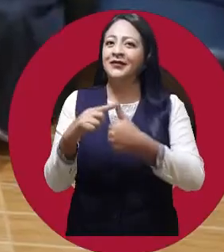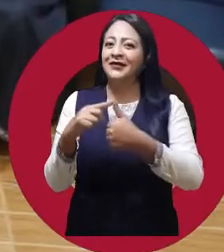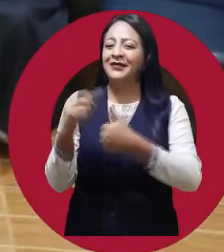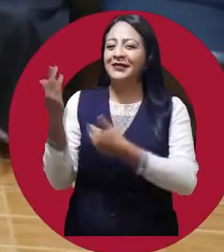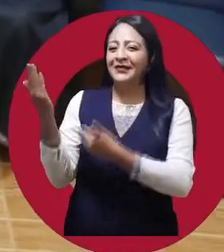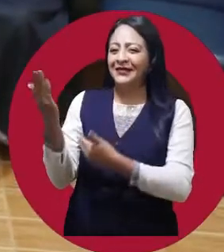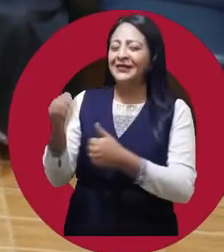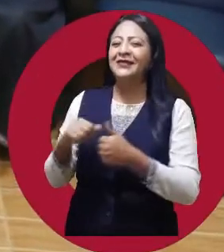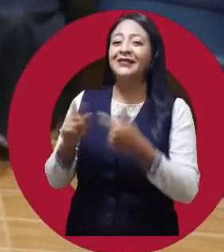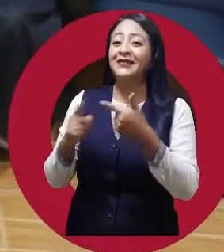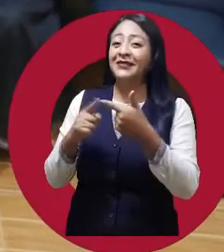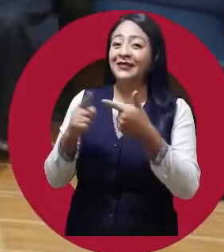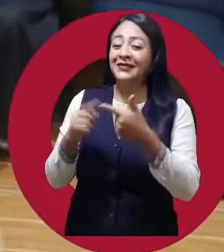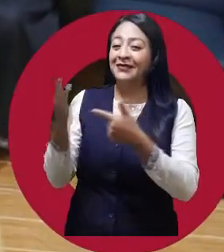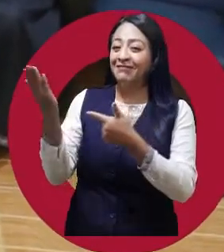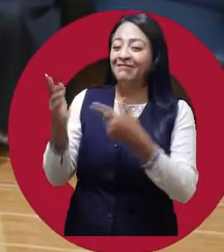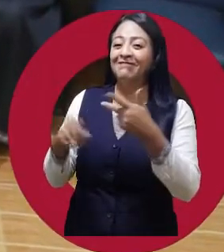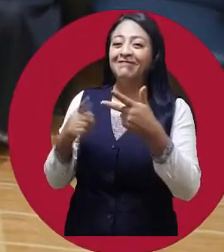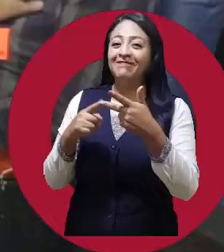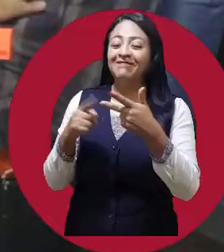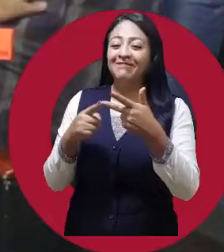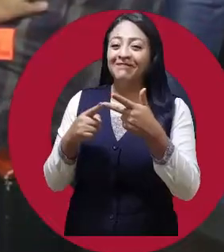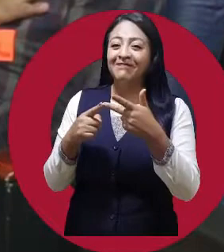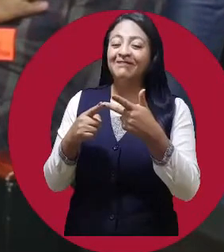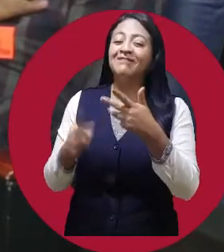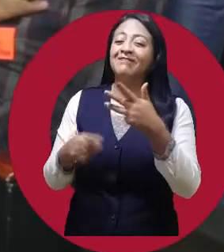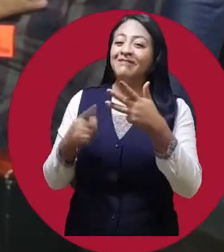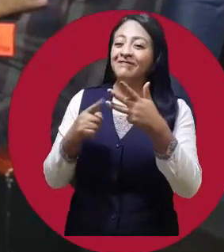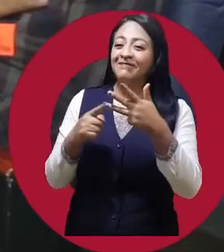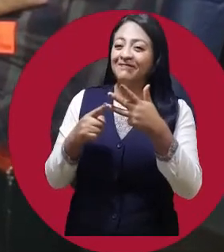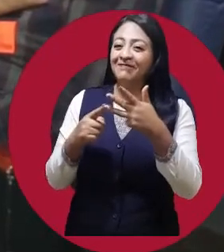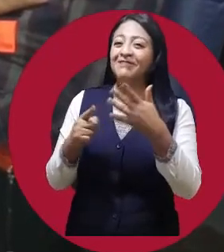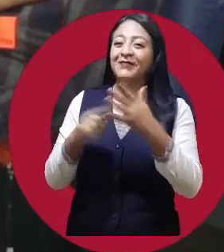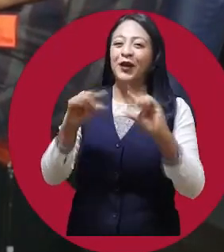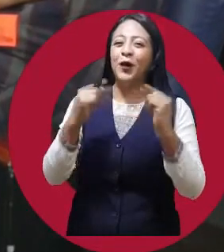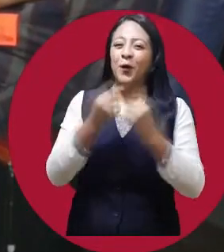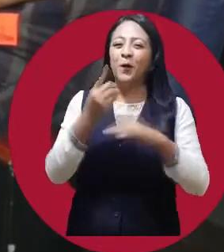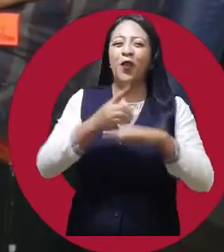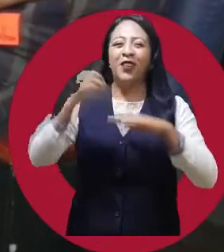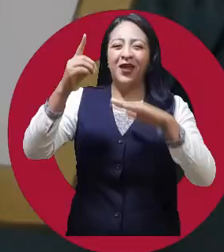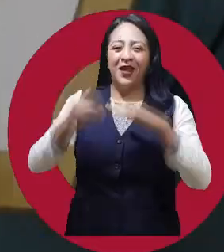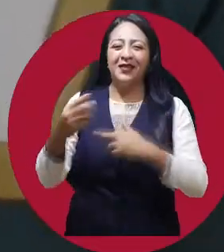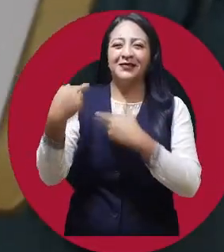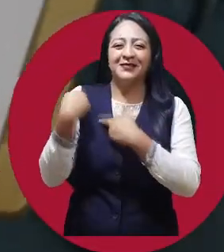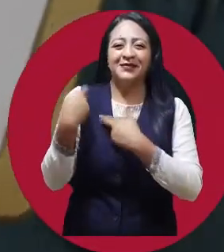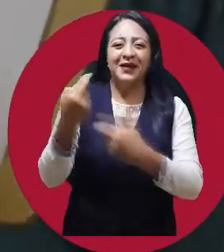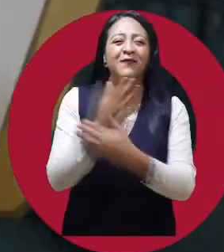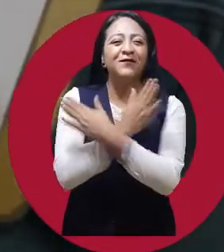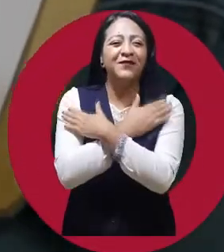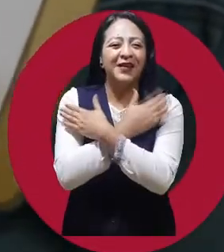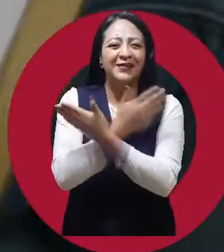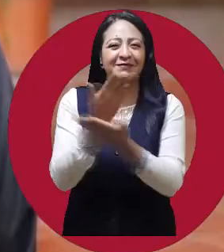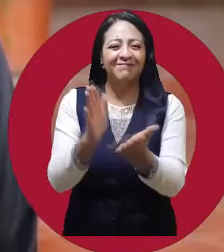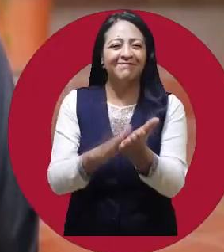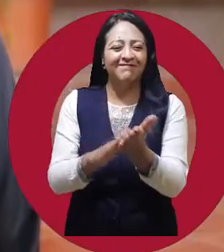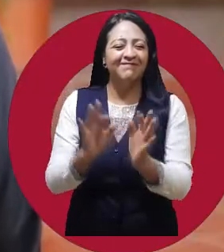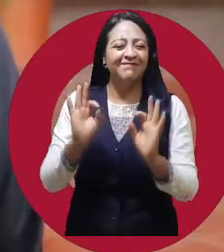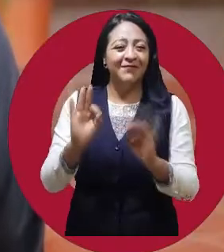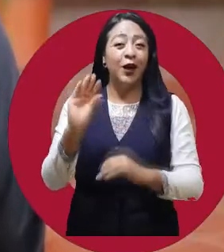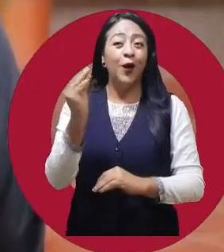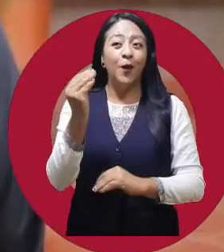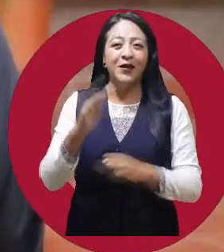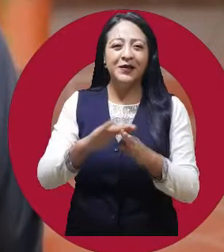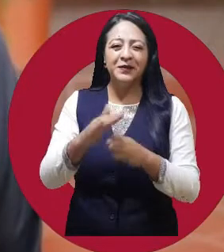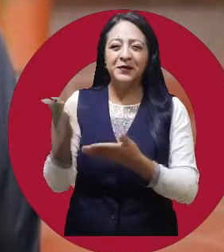Lisset Imbaquingo, Sidney Males, Kevin Zambache, Eliana Benalcázar y Diego Guerra, a quienes felicitamos.